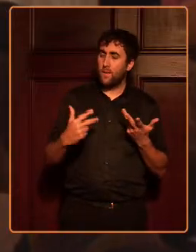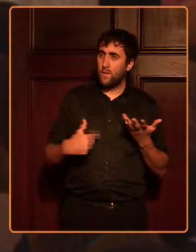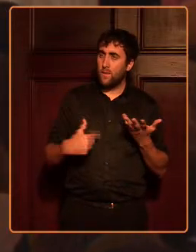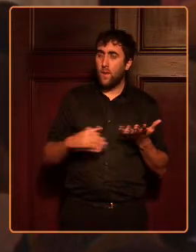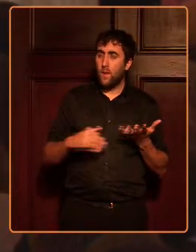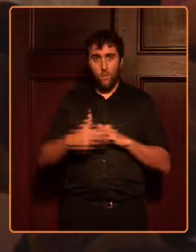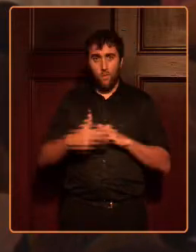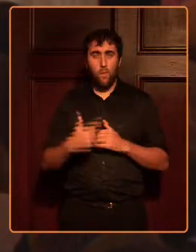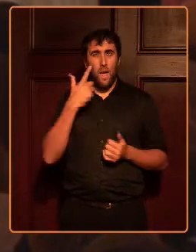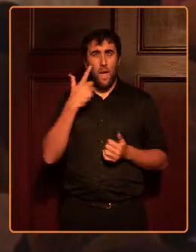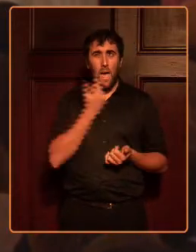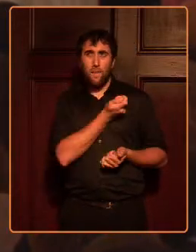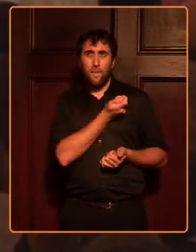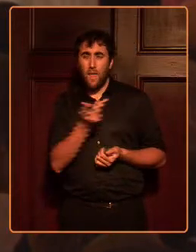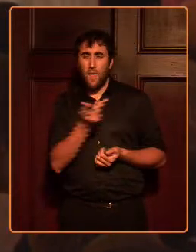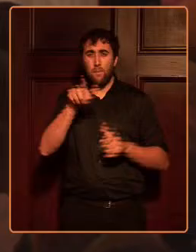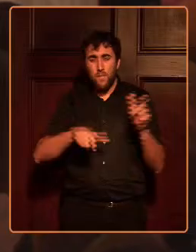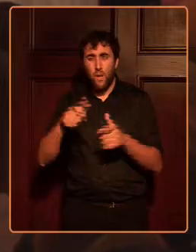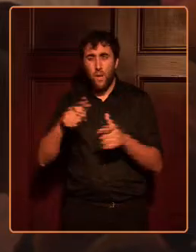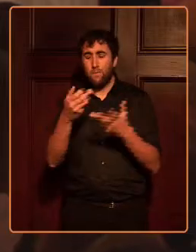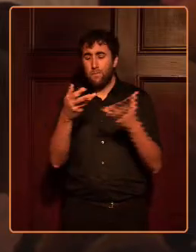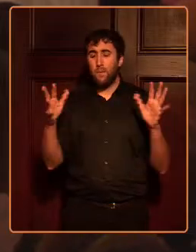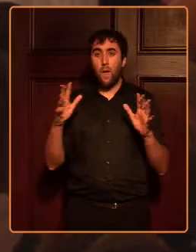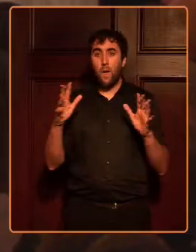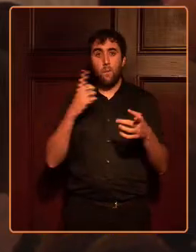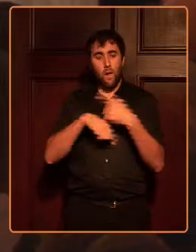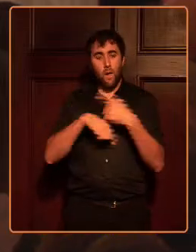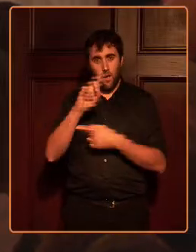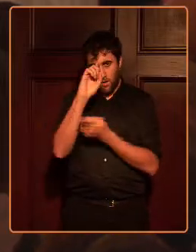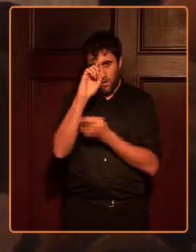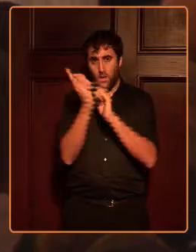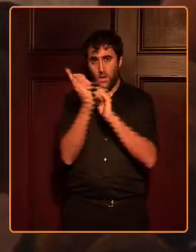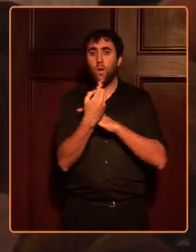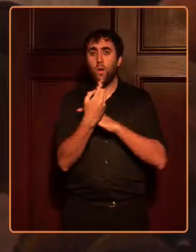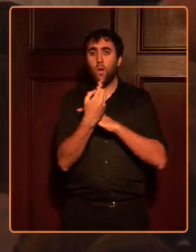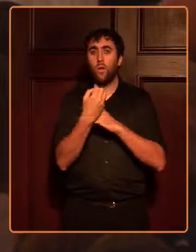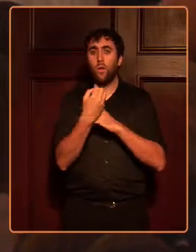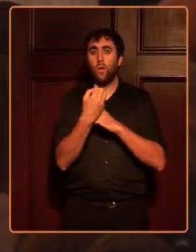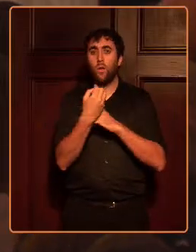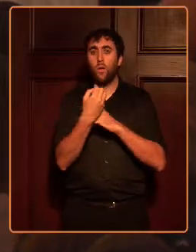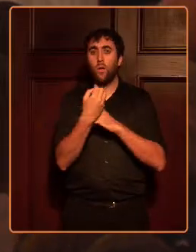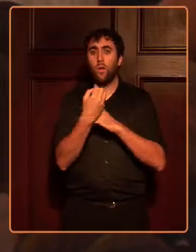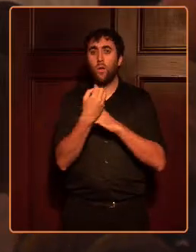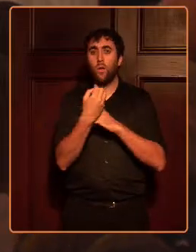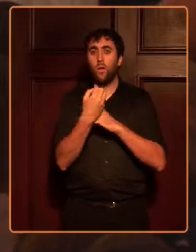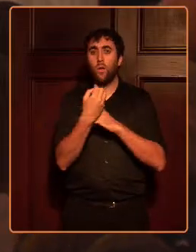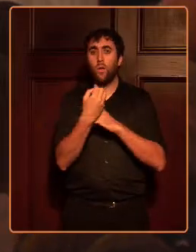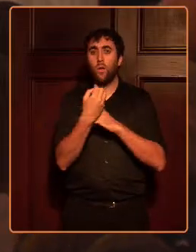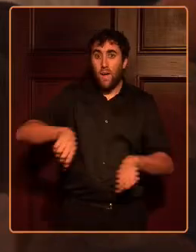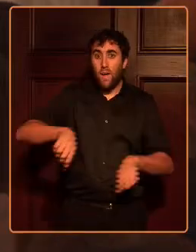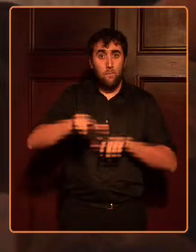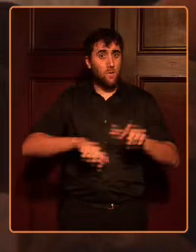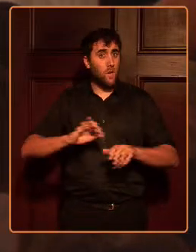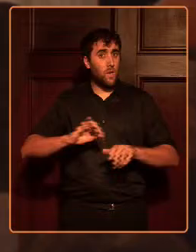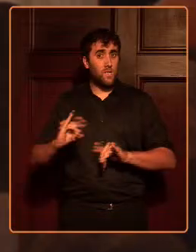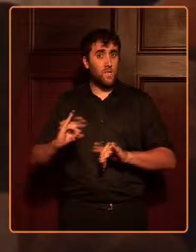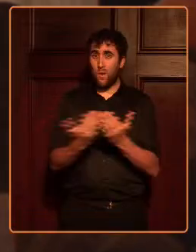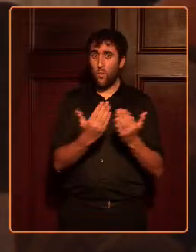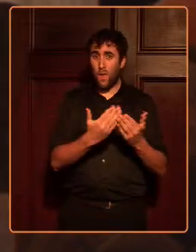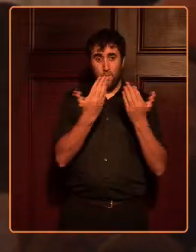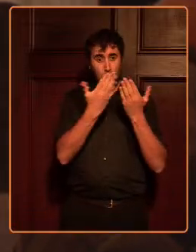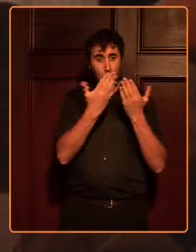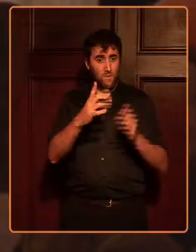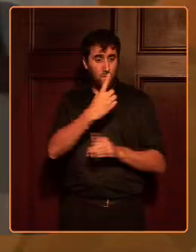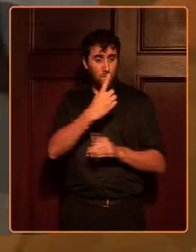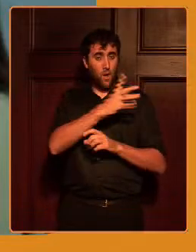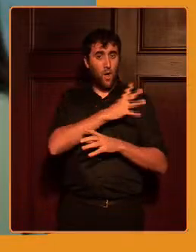números y programas, lo podemos ver también con la generación Ceibal y lo que fue su desarrollo en este camino